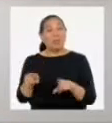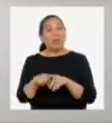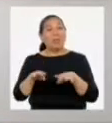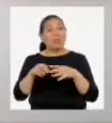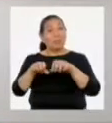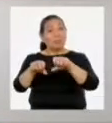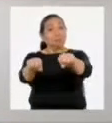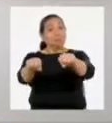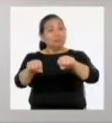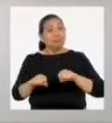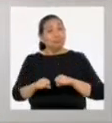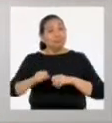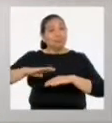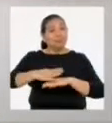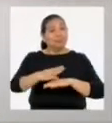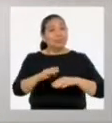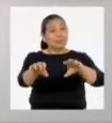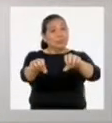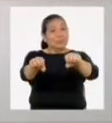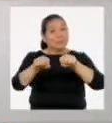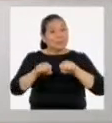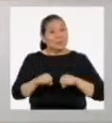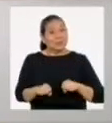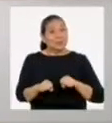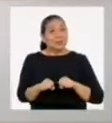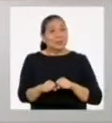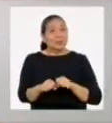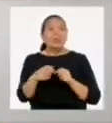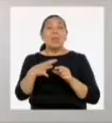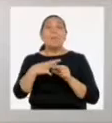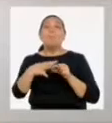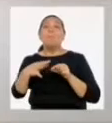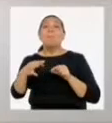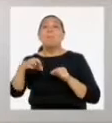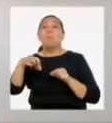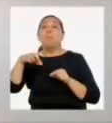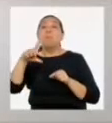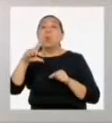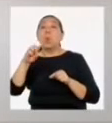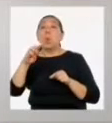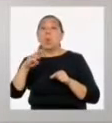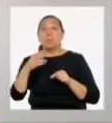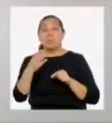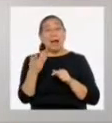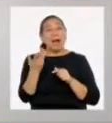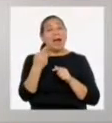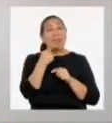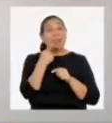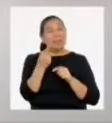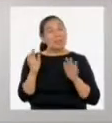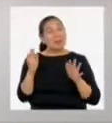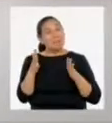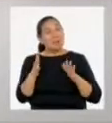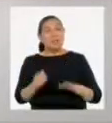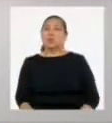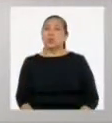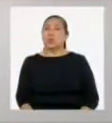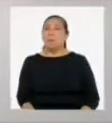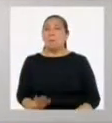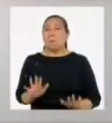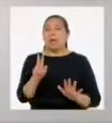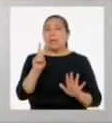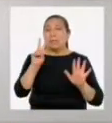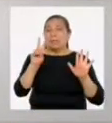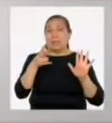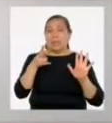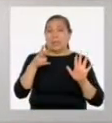en textilería, especialmente en el arte plumario. Las y los arqueólogos calculan que